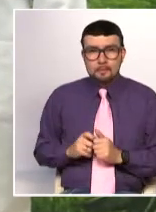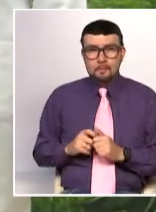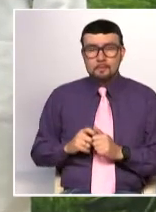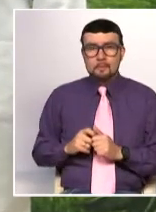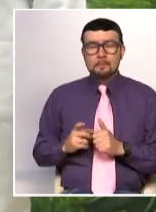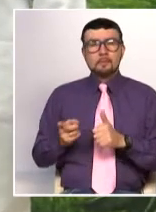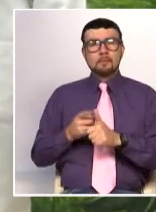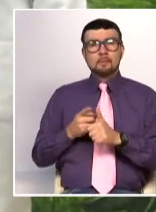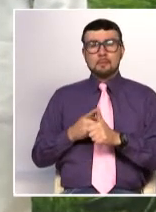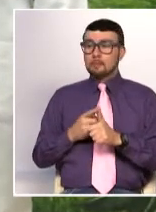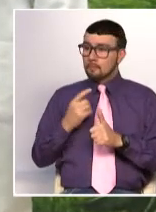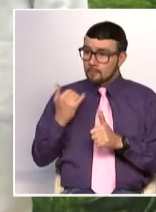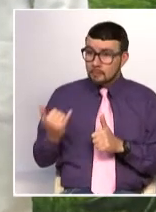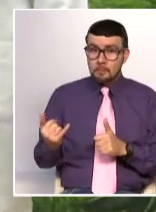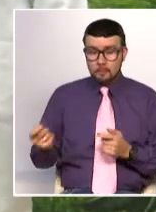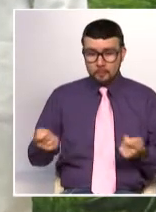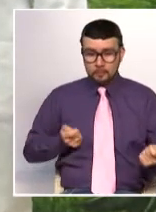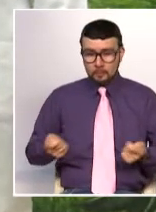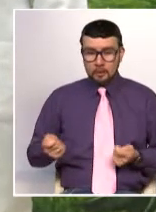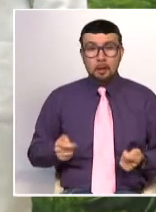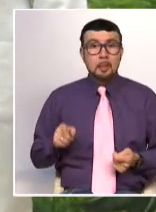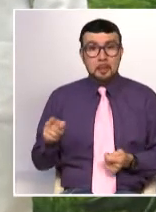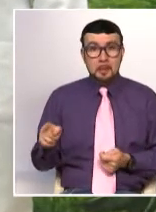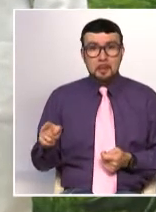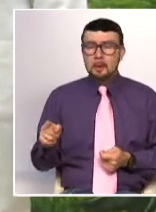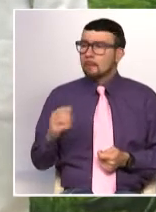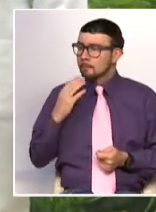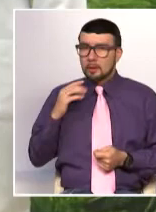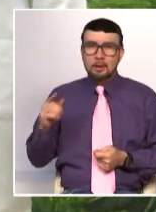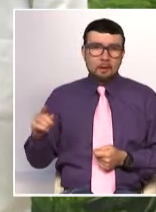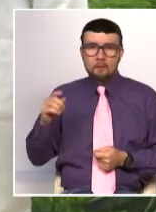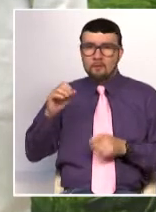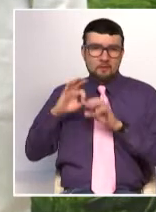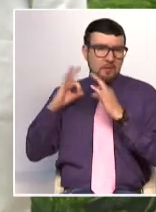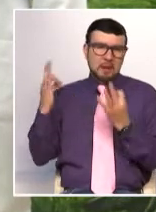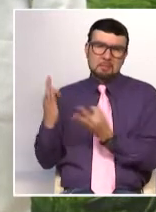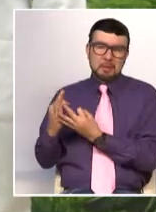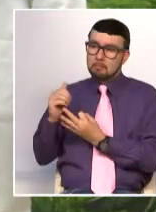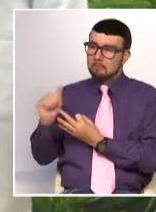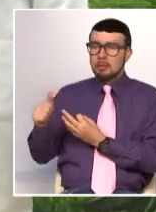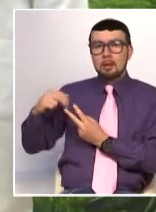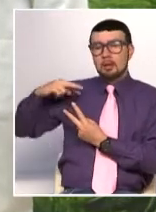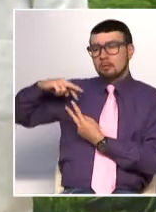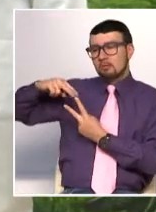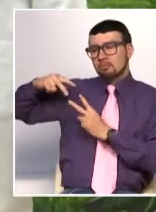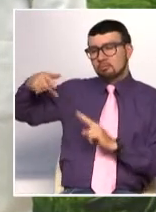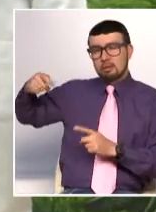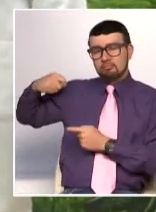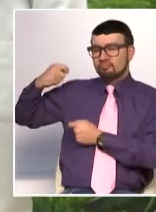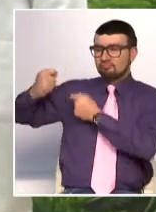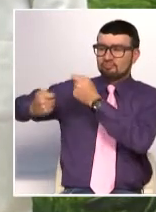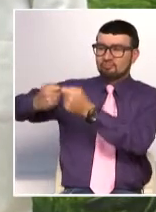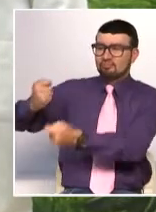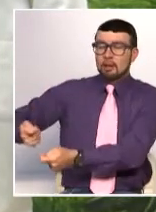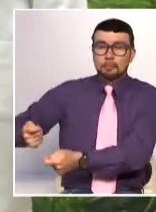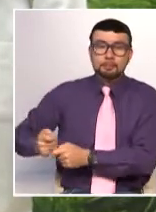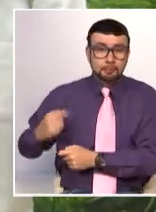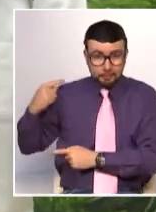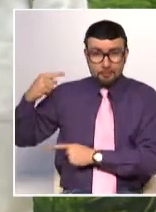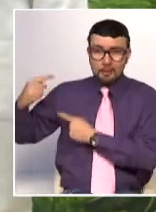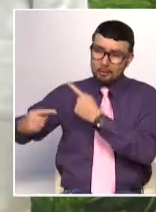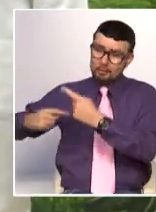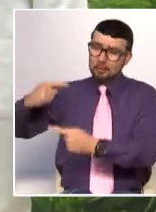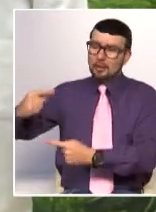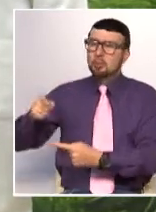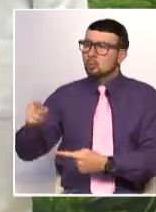factor biológico que está dado por las características del paciente antecedentes médicos